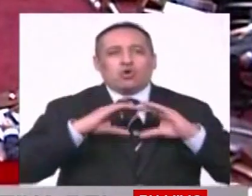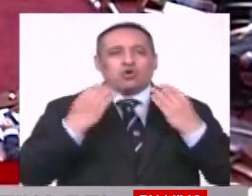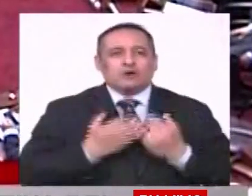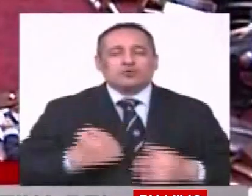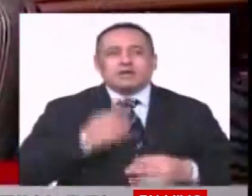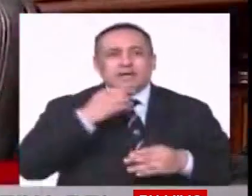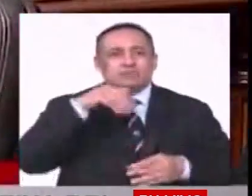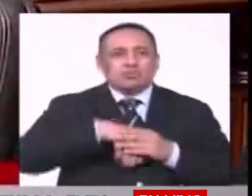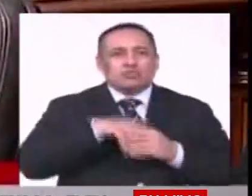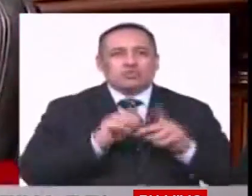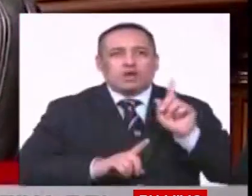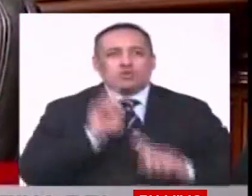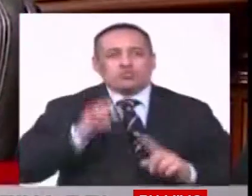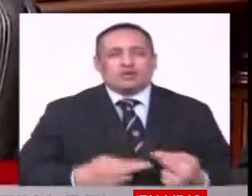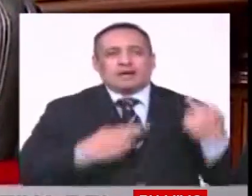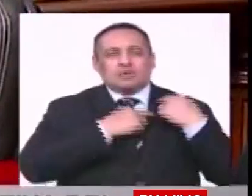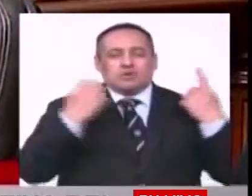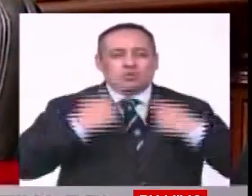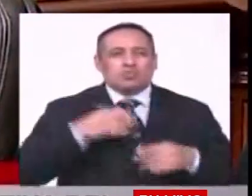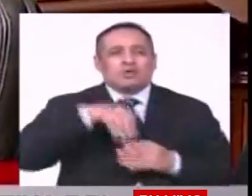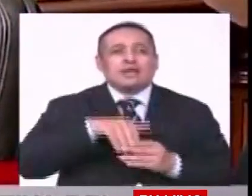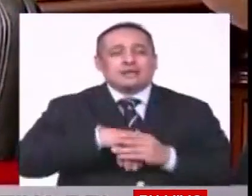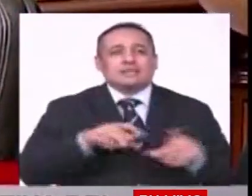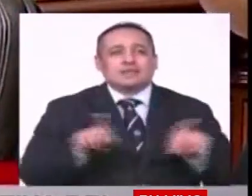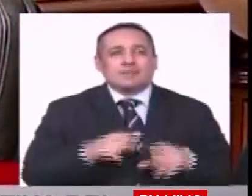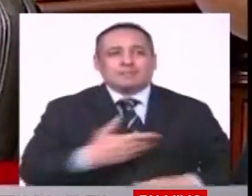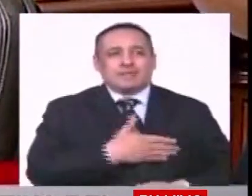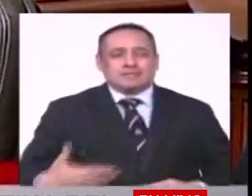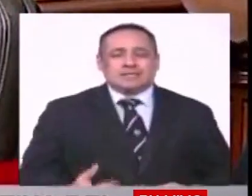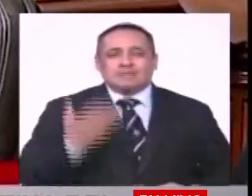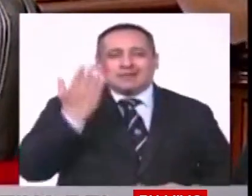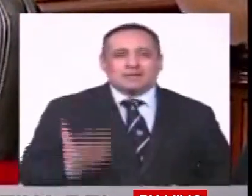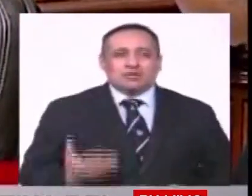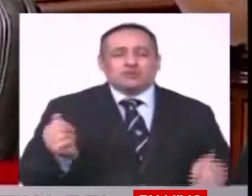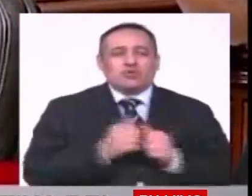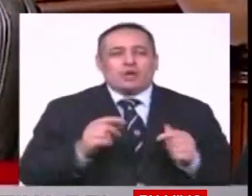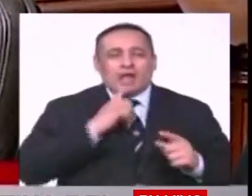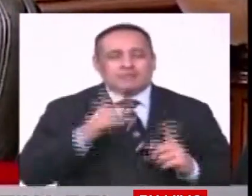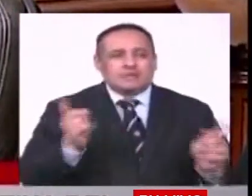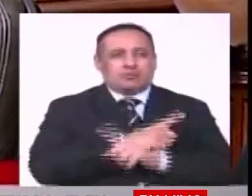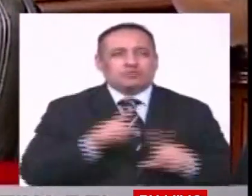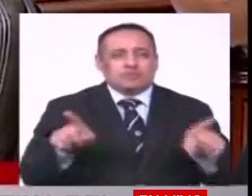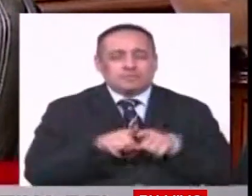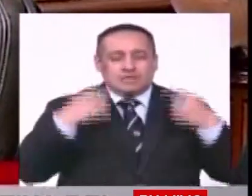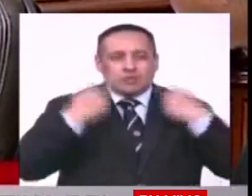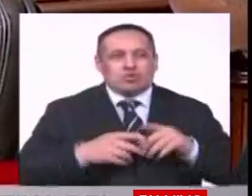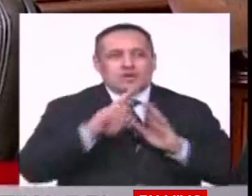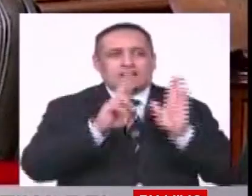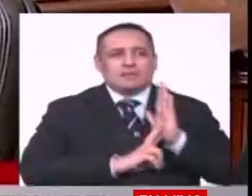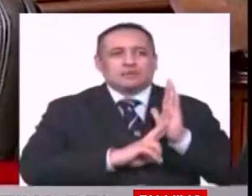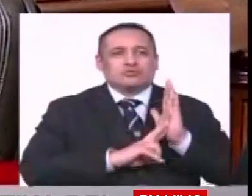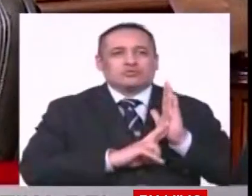fueran candidatos a uno de los cargos por elegirse, preside el acto electoral el llamado a sustituirlo de acuerdo con el